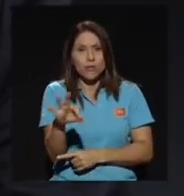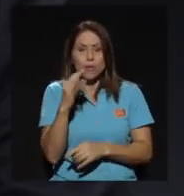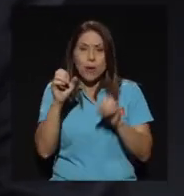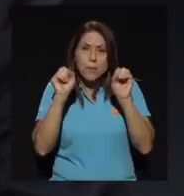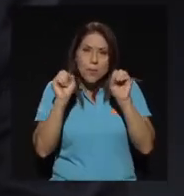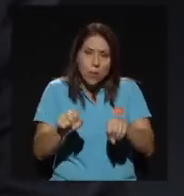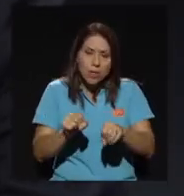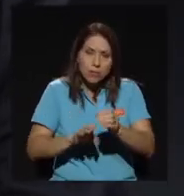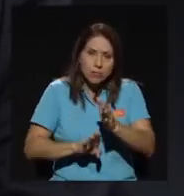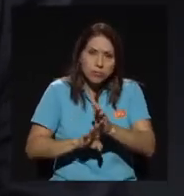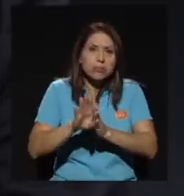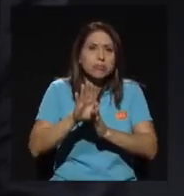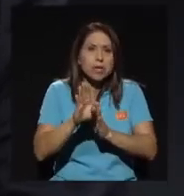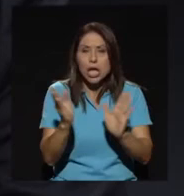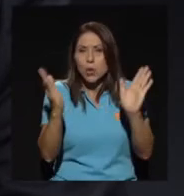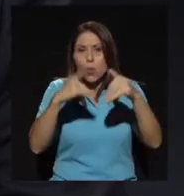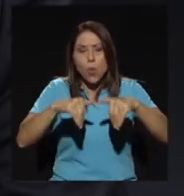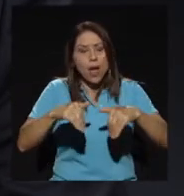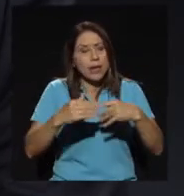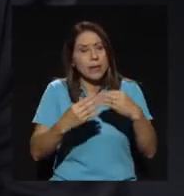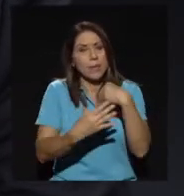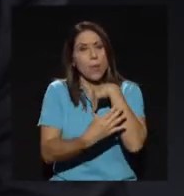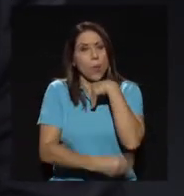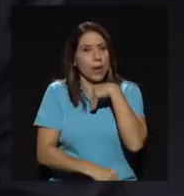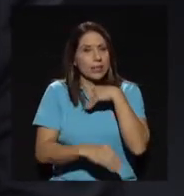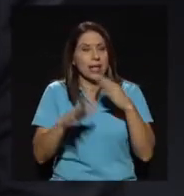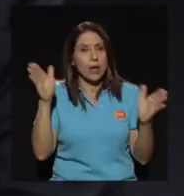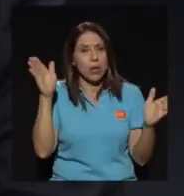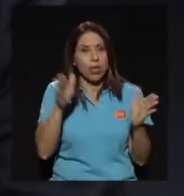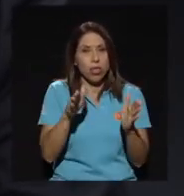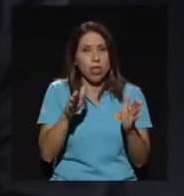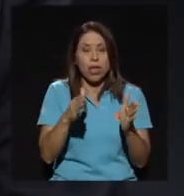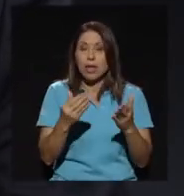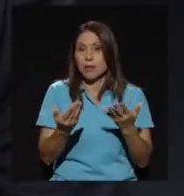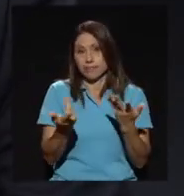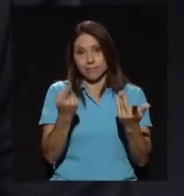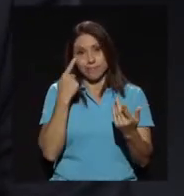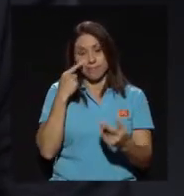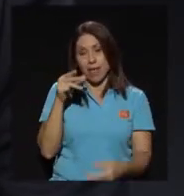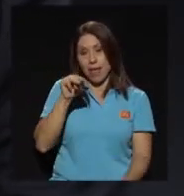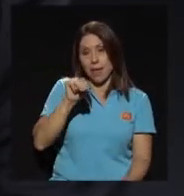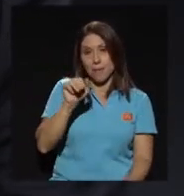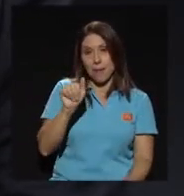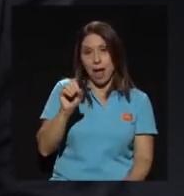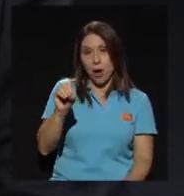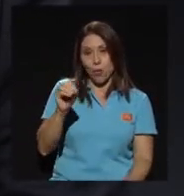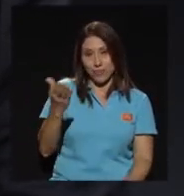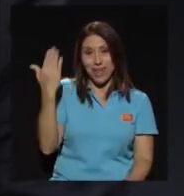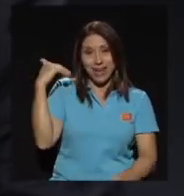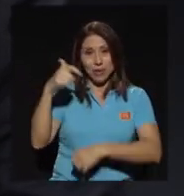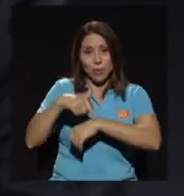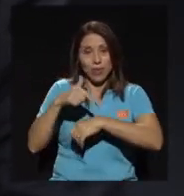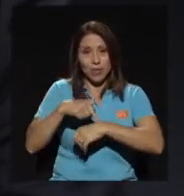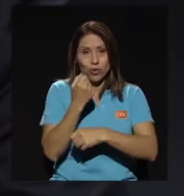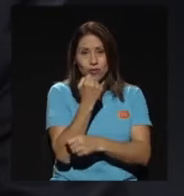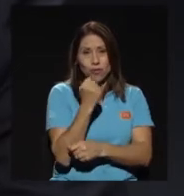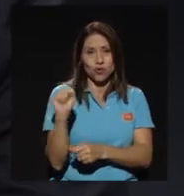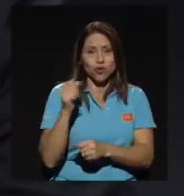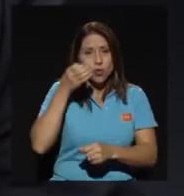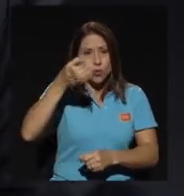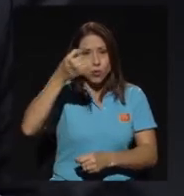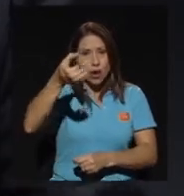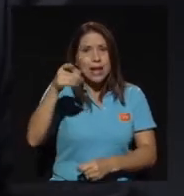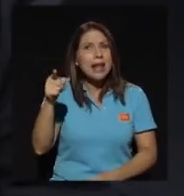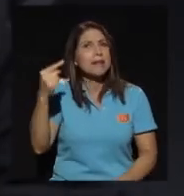la pobreza y el caso más claro es bueno más en aquel momento la revolución cultural tenía su idea de cómo hacerlo